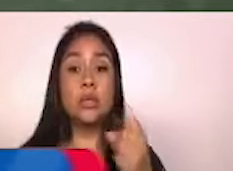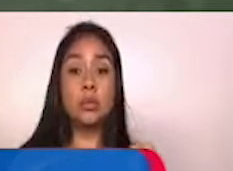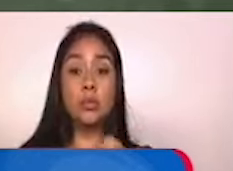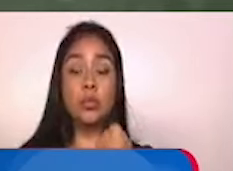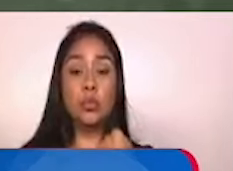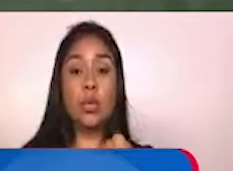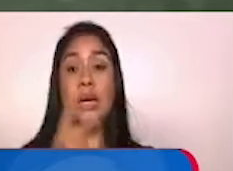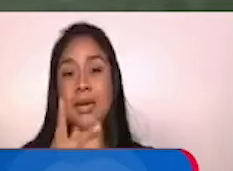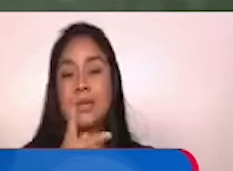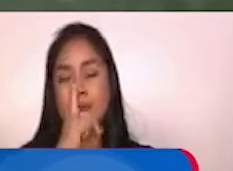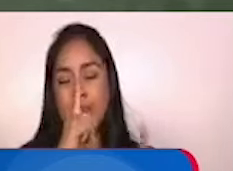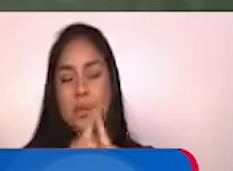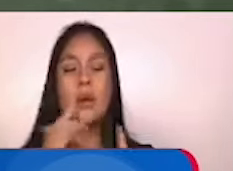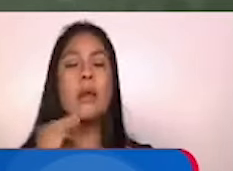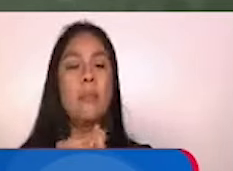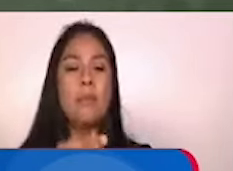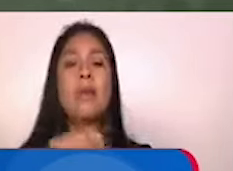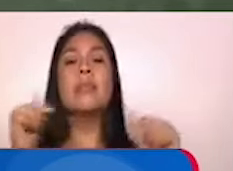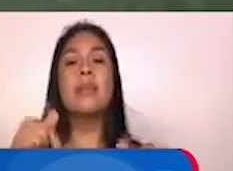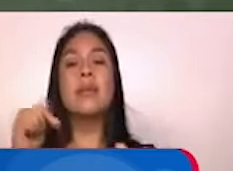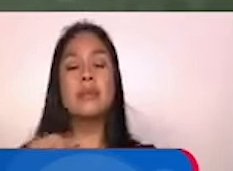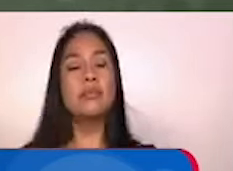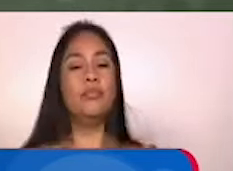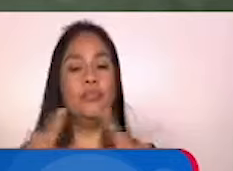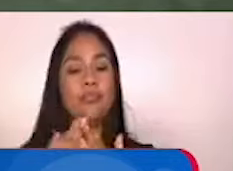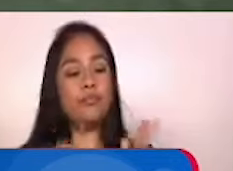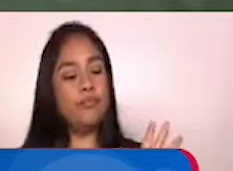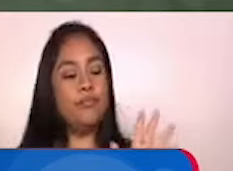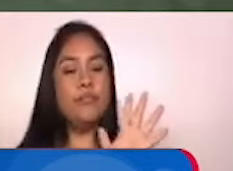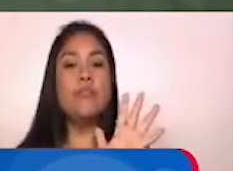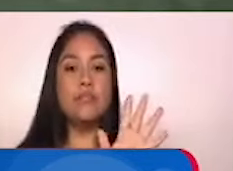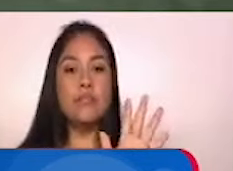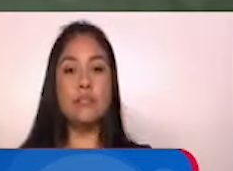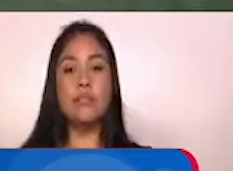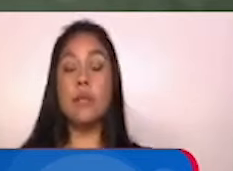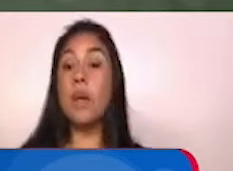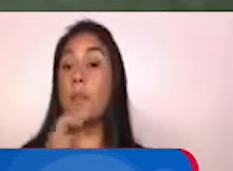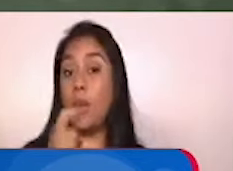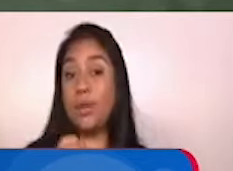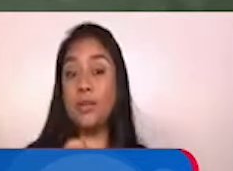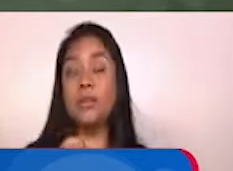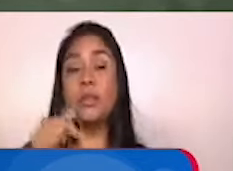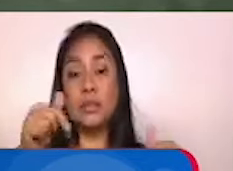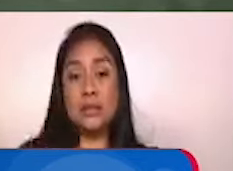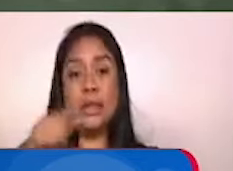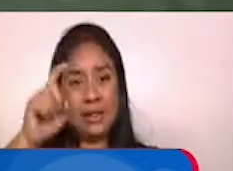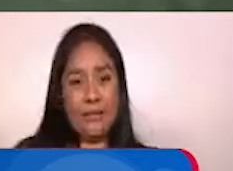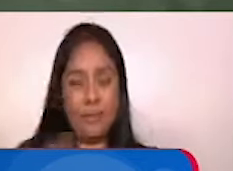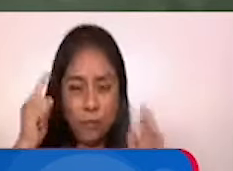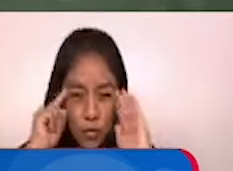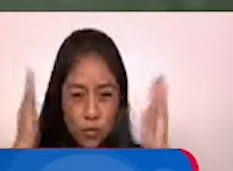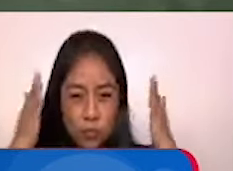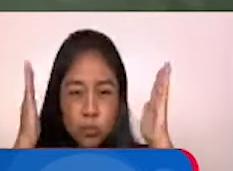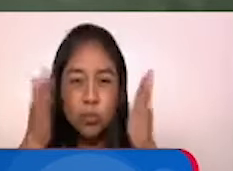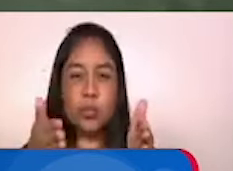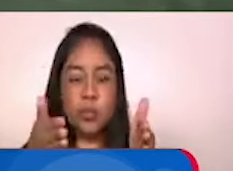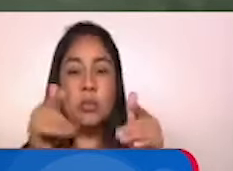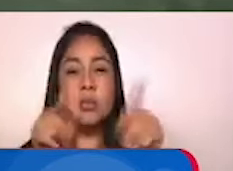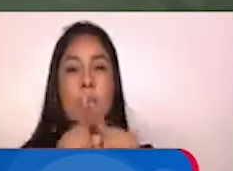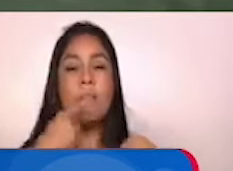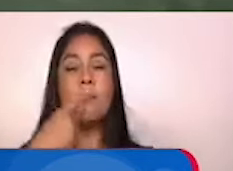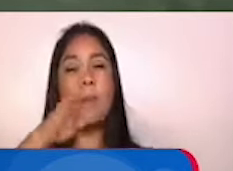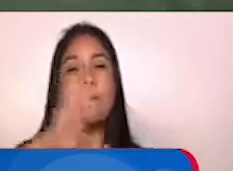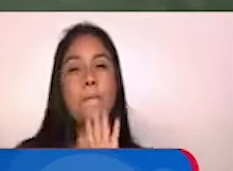sostenible y las metas que esta cumbre nos plantea. Por eso debemos enfocarnos en la reducción